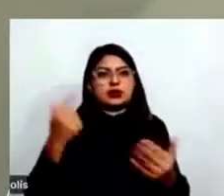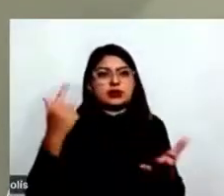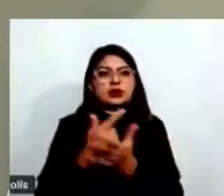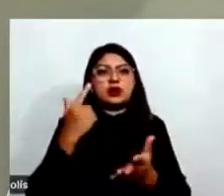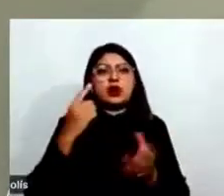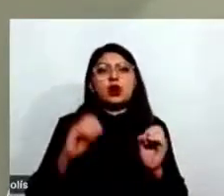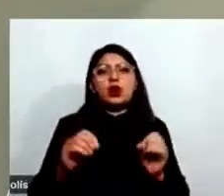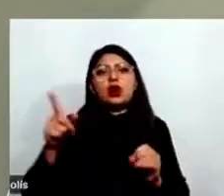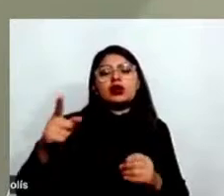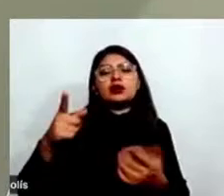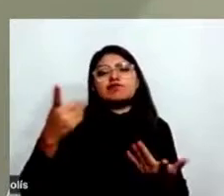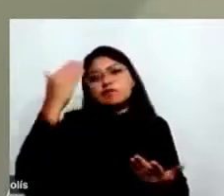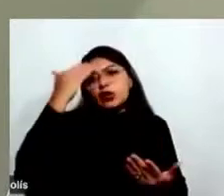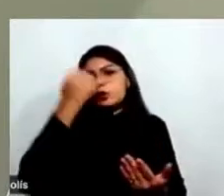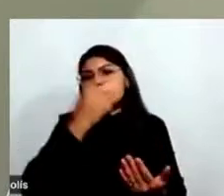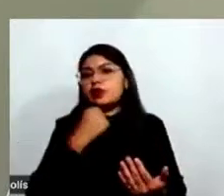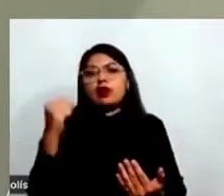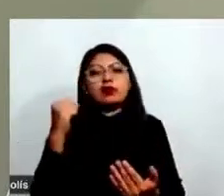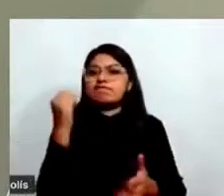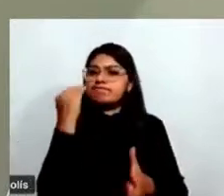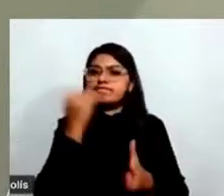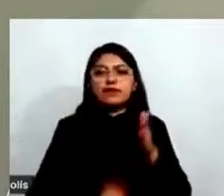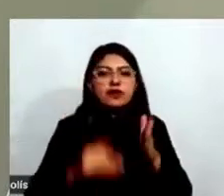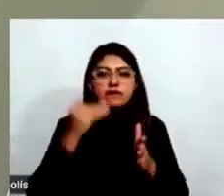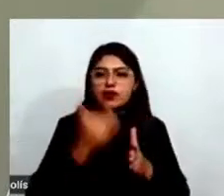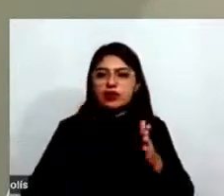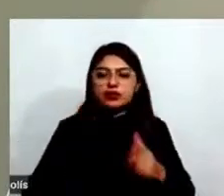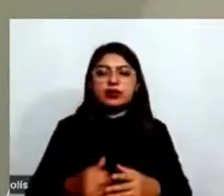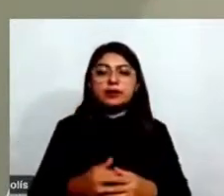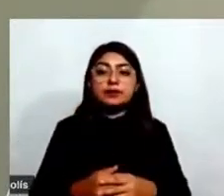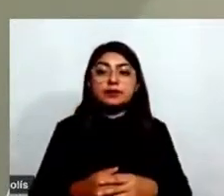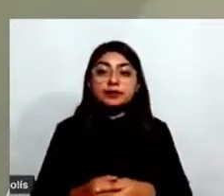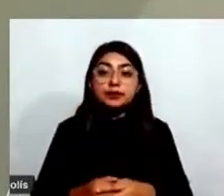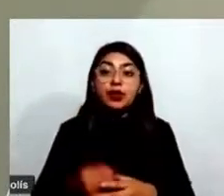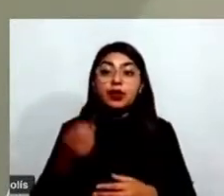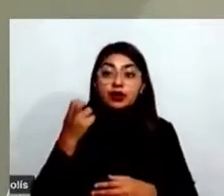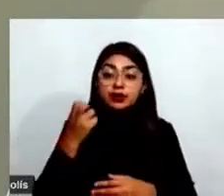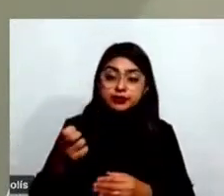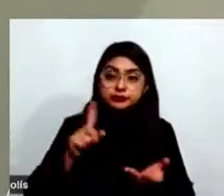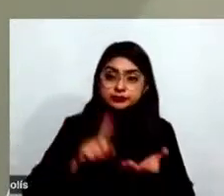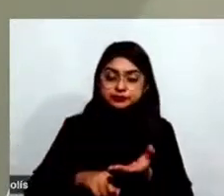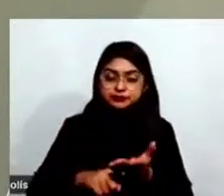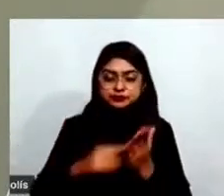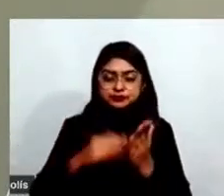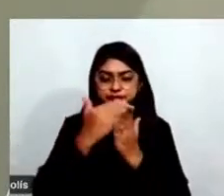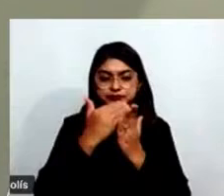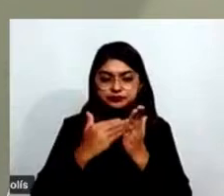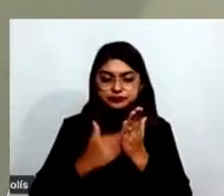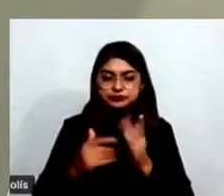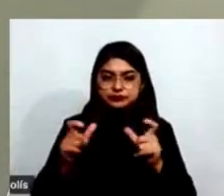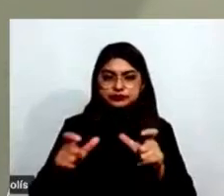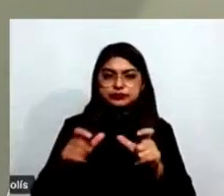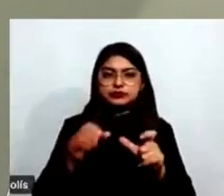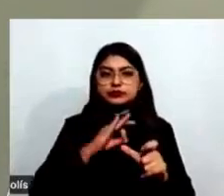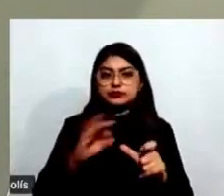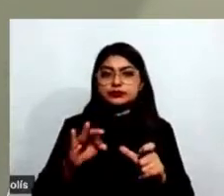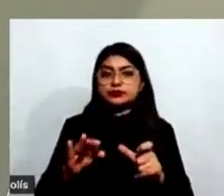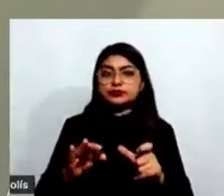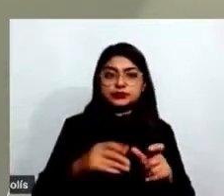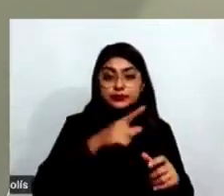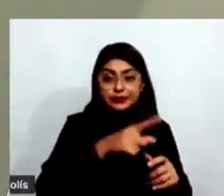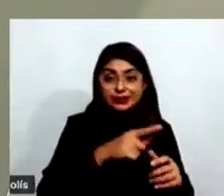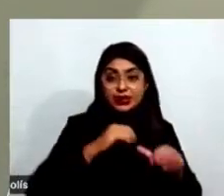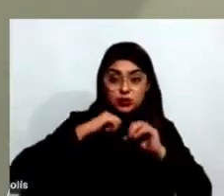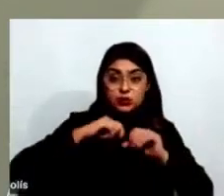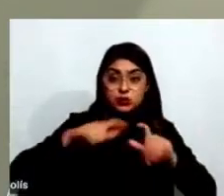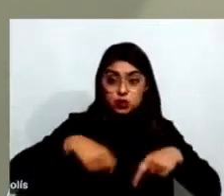discusión. Entonces, esas mismas garantías establecidas para un juez de carrera son extensibles a un juez en provisionalidad, porque precisamente la idea de un juez